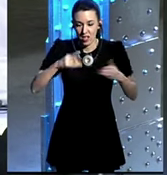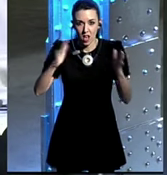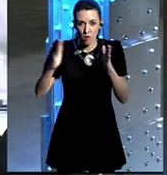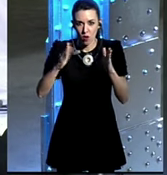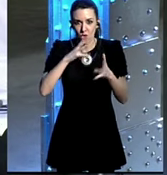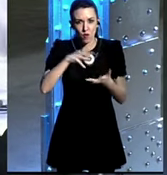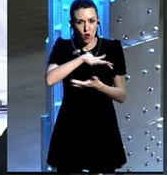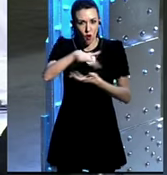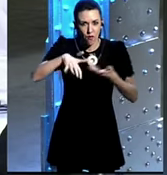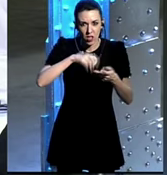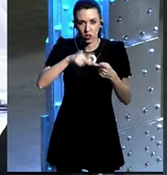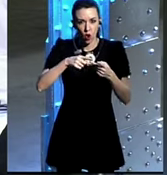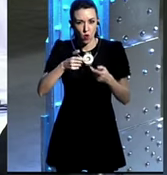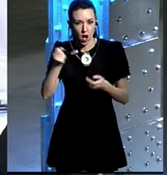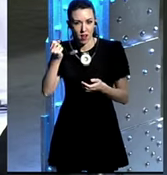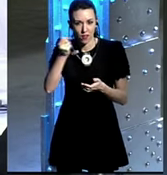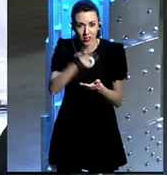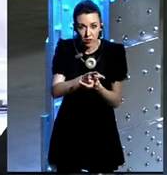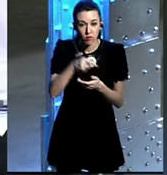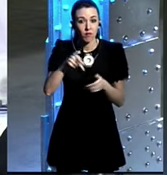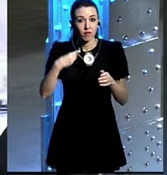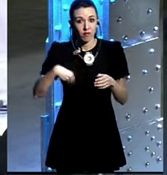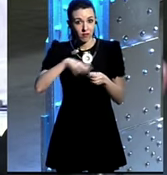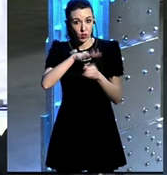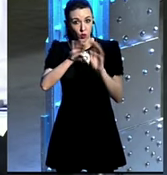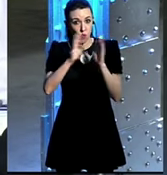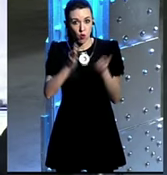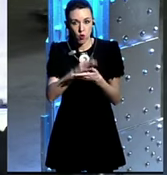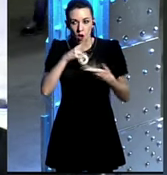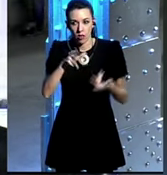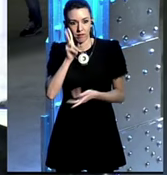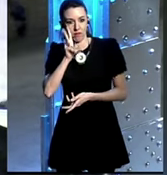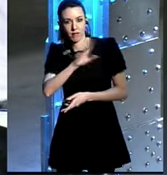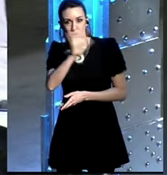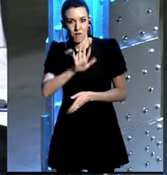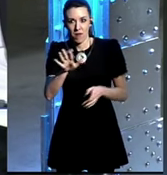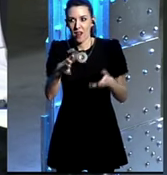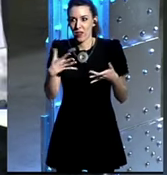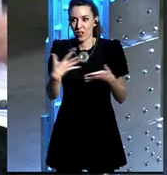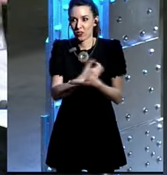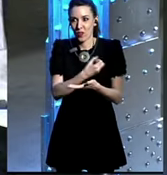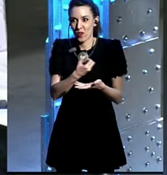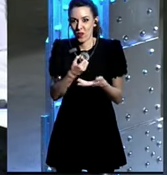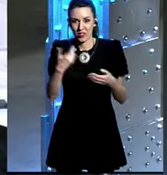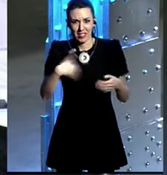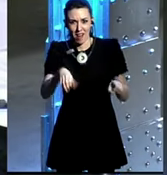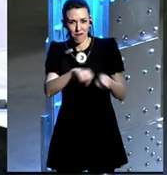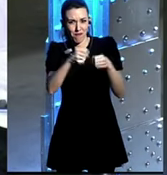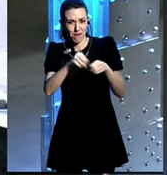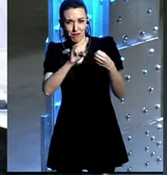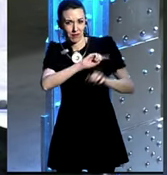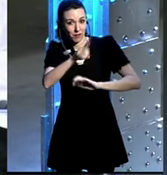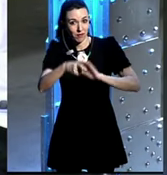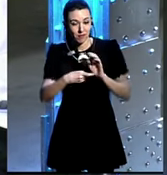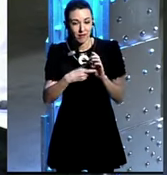los conflictos, con los desafíos, con este mundo que en buena medida ahora tal como está, pues parece que se está yendo, que se está descomponiendo